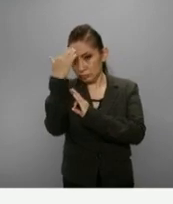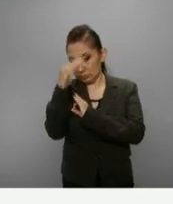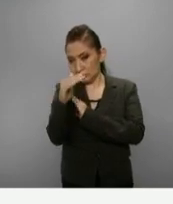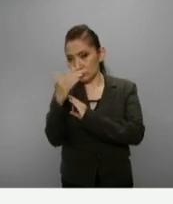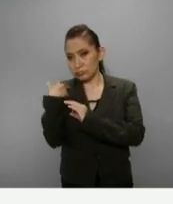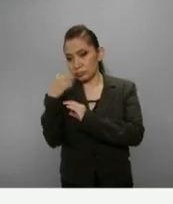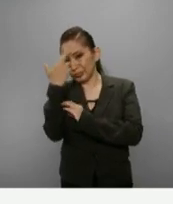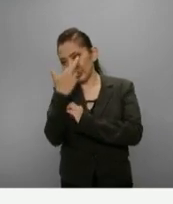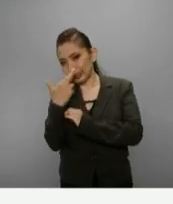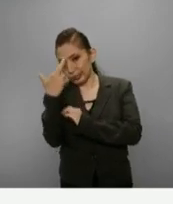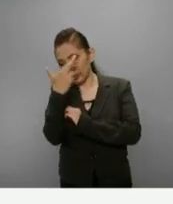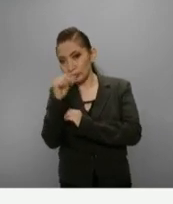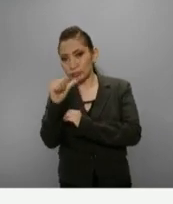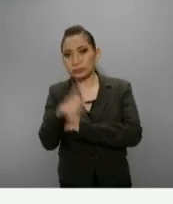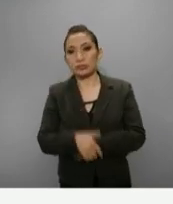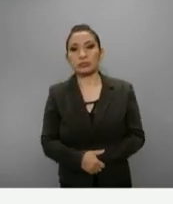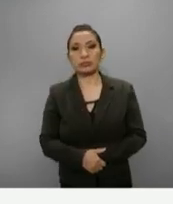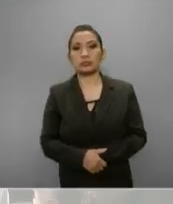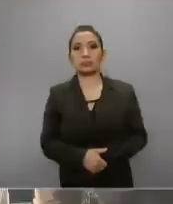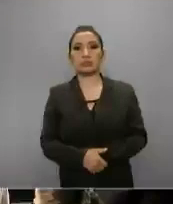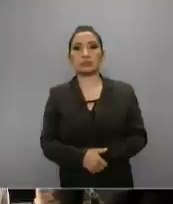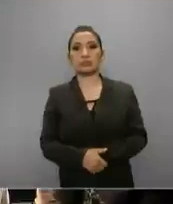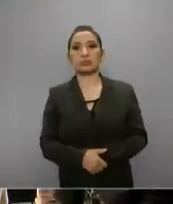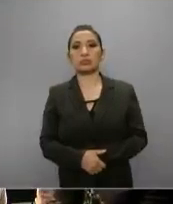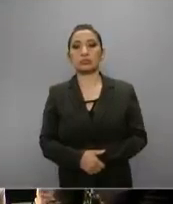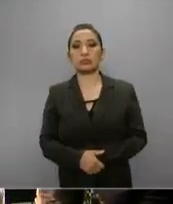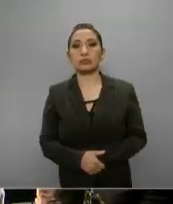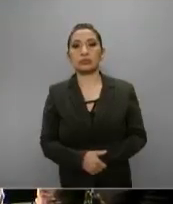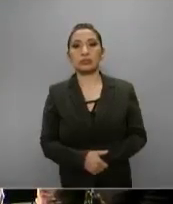ustedes también la puedan revisar. La siguiente, por favor.